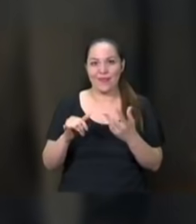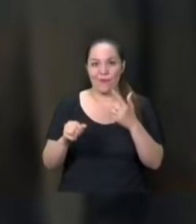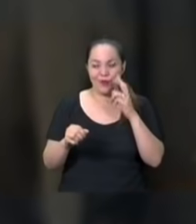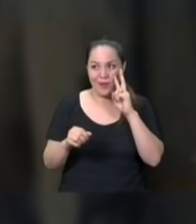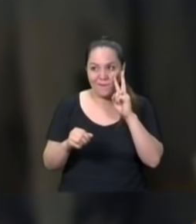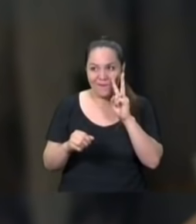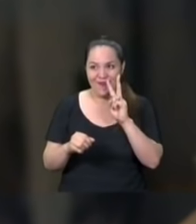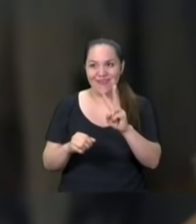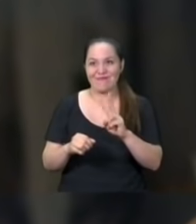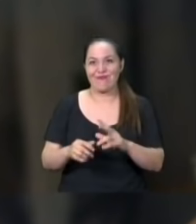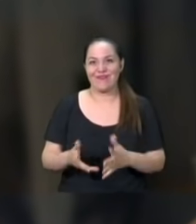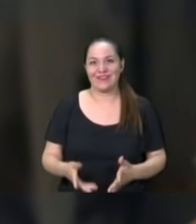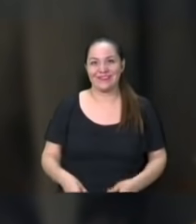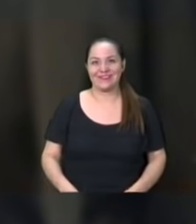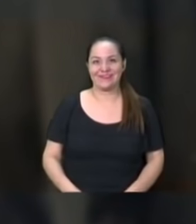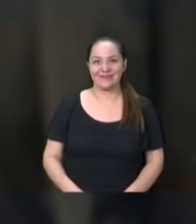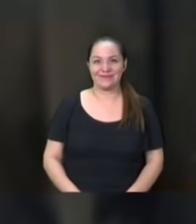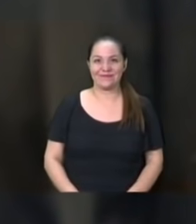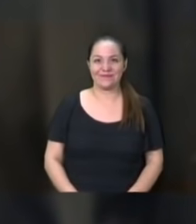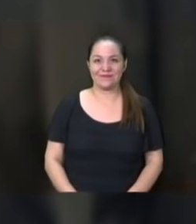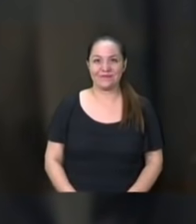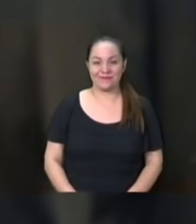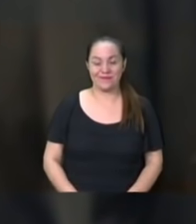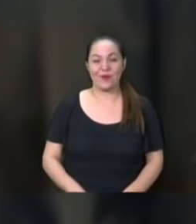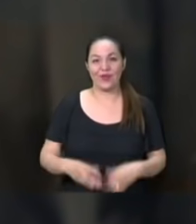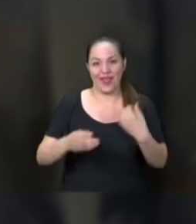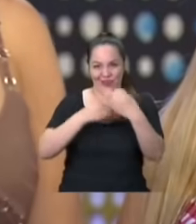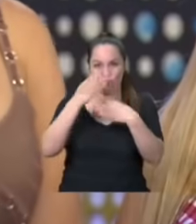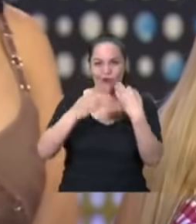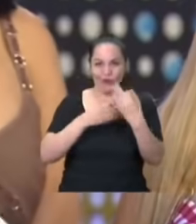pelos. ¡La lengua! Sin pelos.